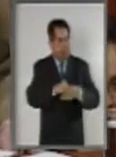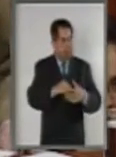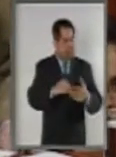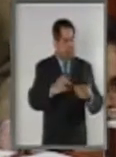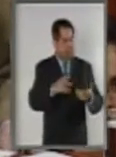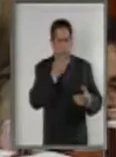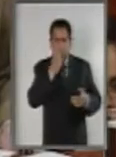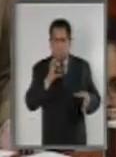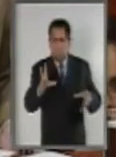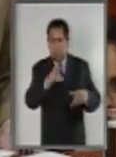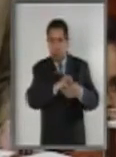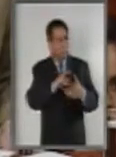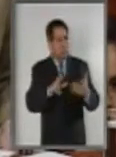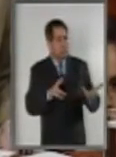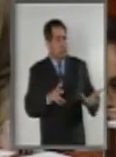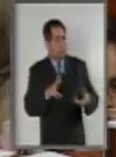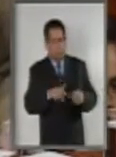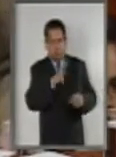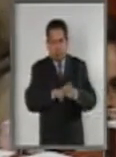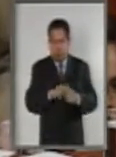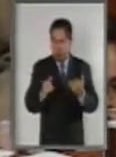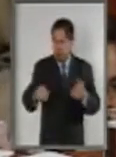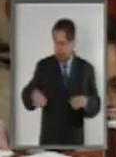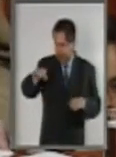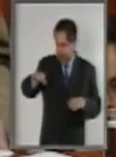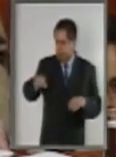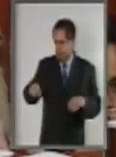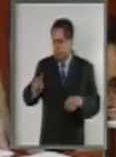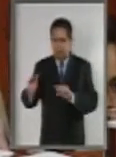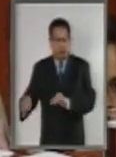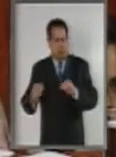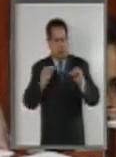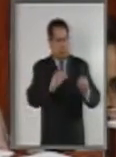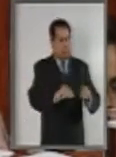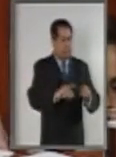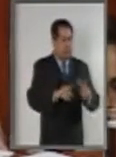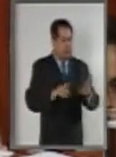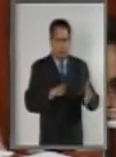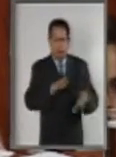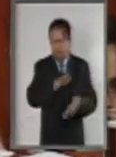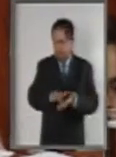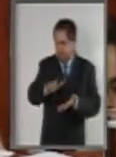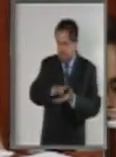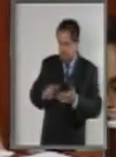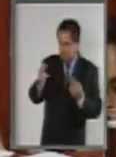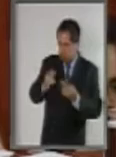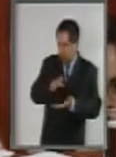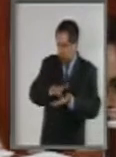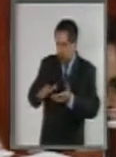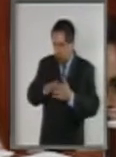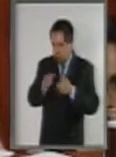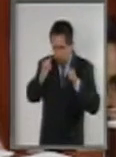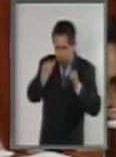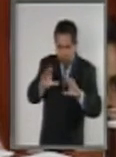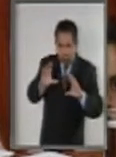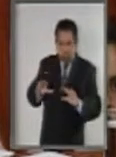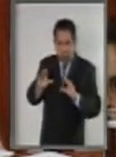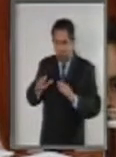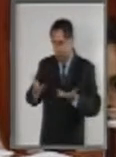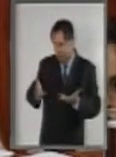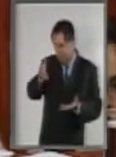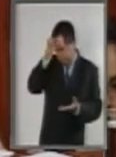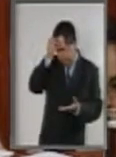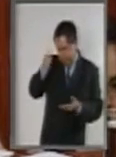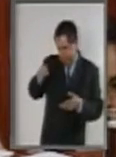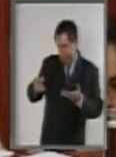de su comunidad, en el grado escolar que corresponde a su edad, donde reciben el apoyo que necesitan, instruyéndoles de acuerdo con su propia